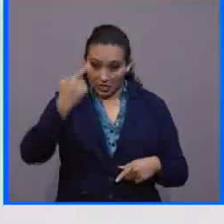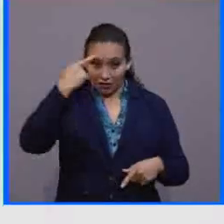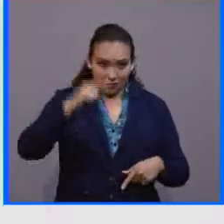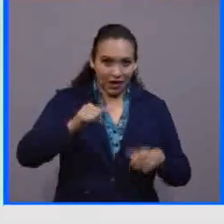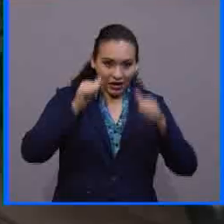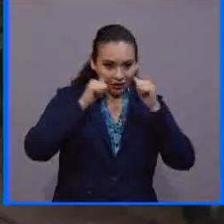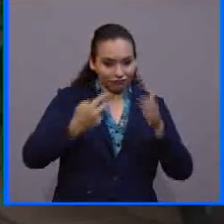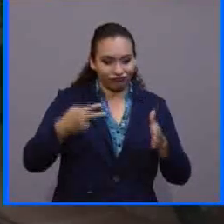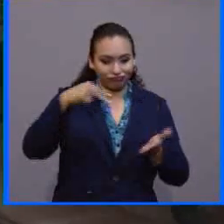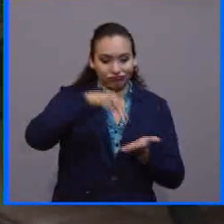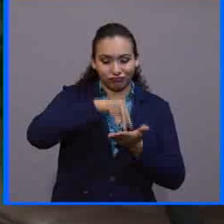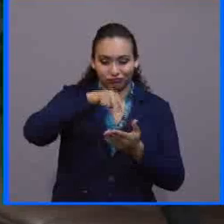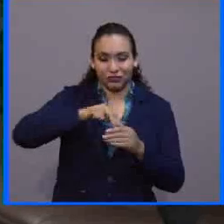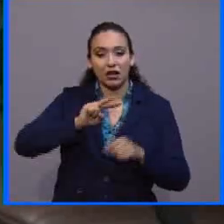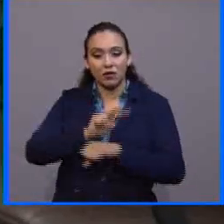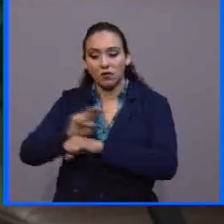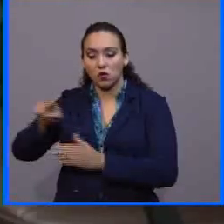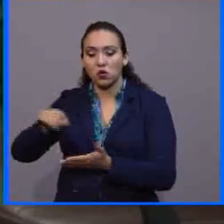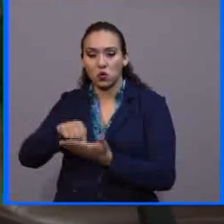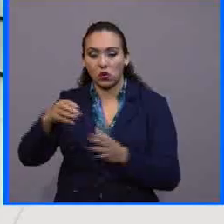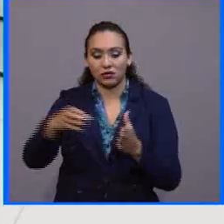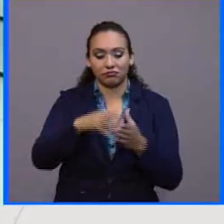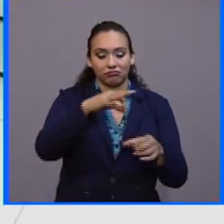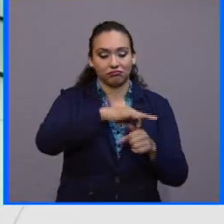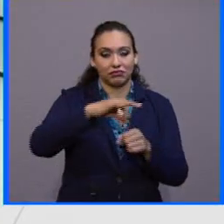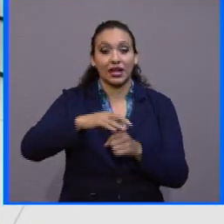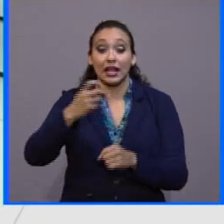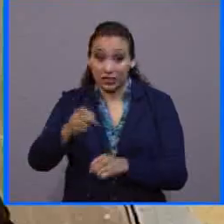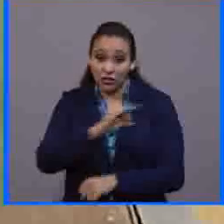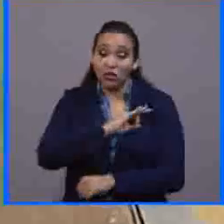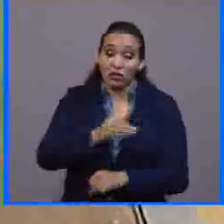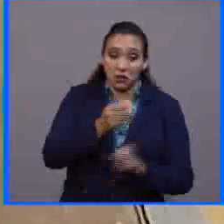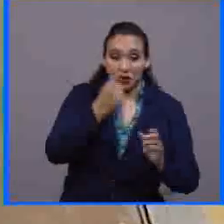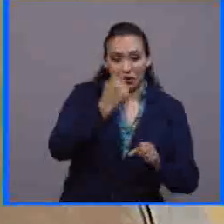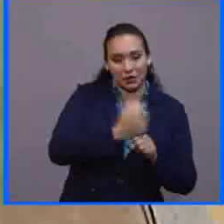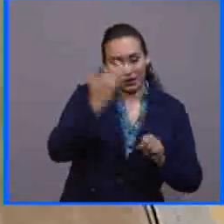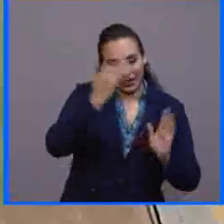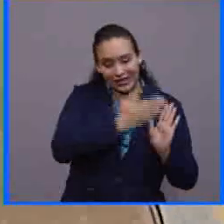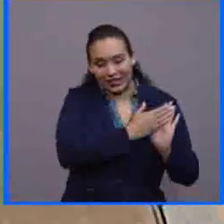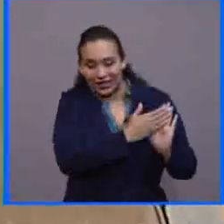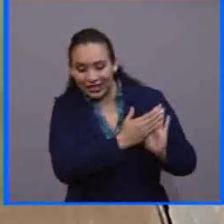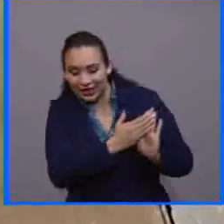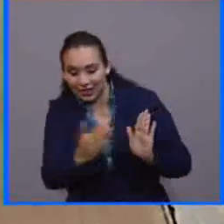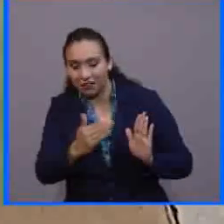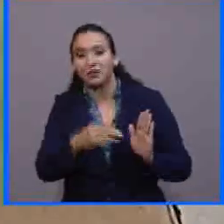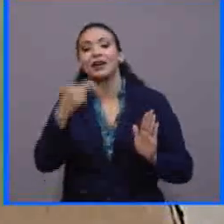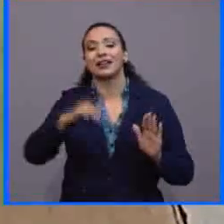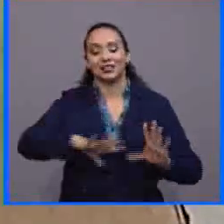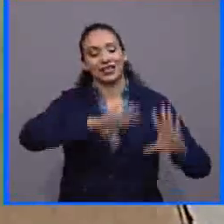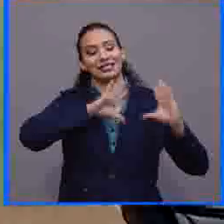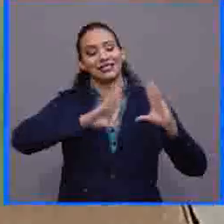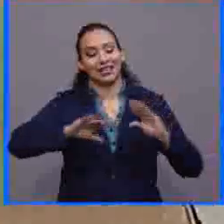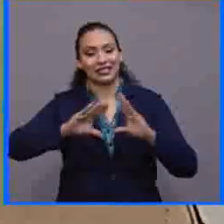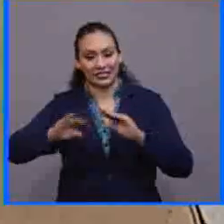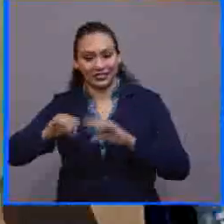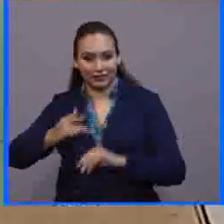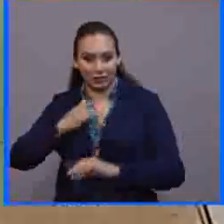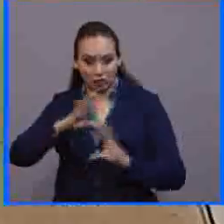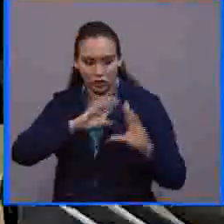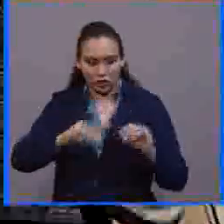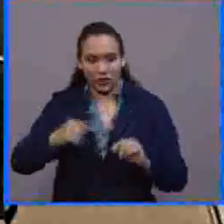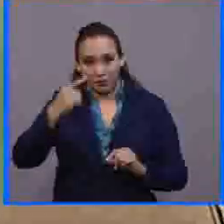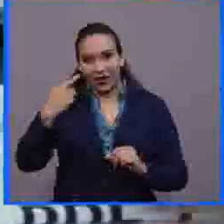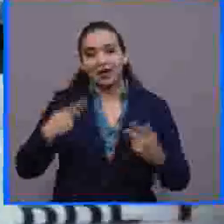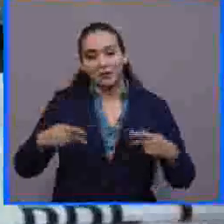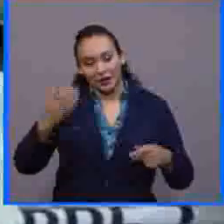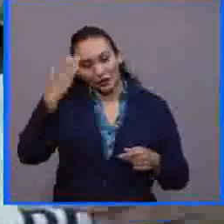atender los centros de votación. Ello se logró en la primera etapa, denominada de sensibilización, en la que se da a conocer a la